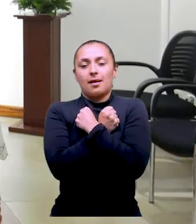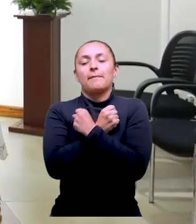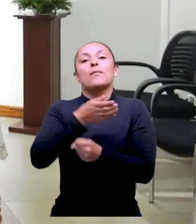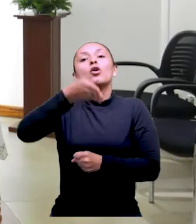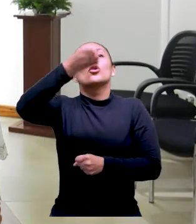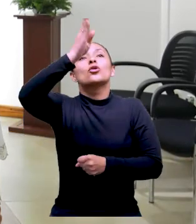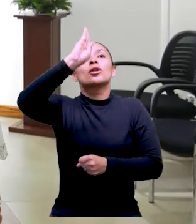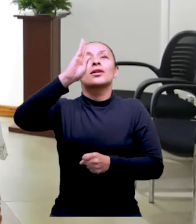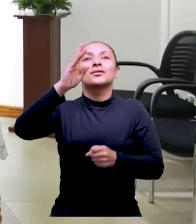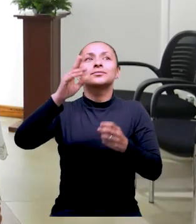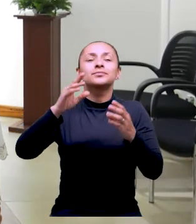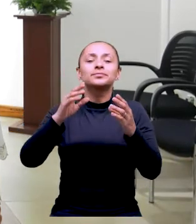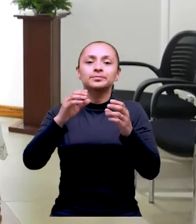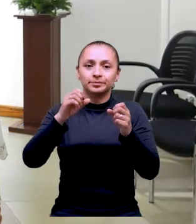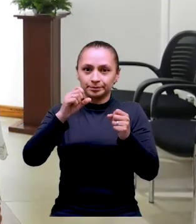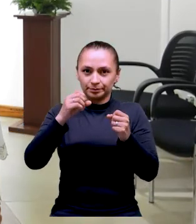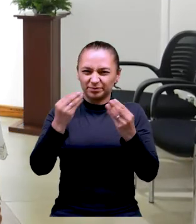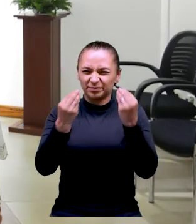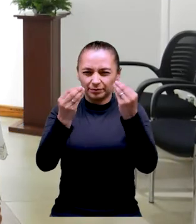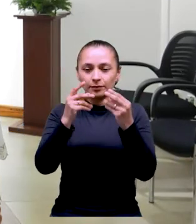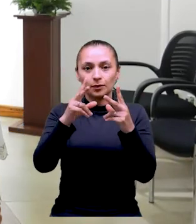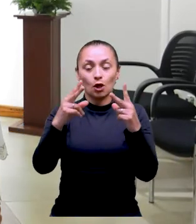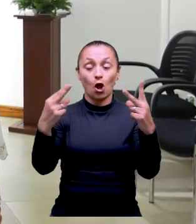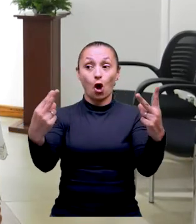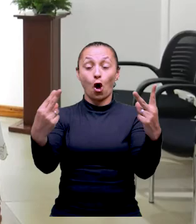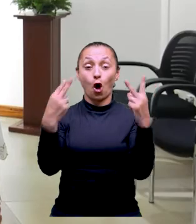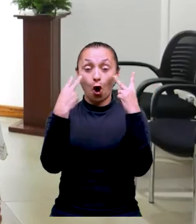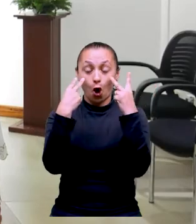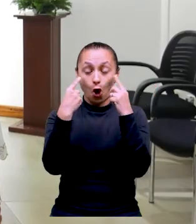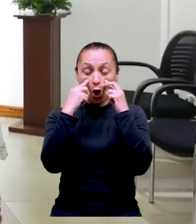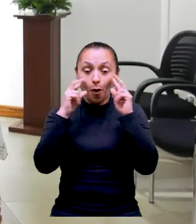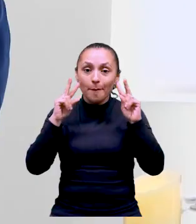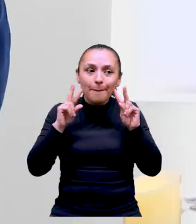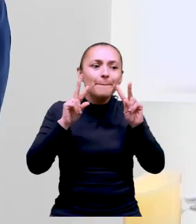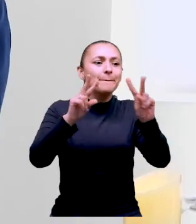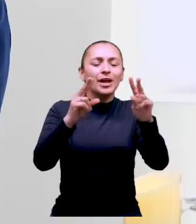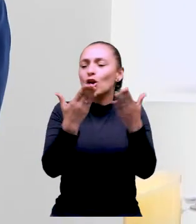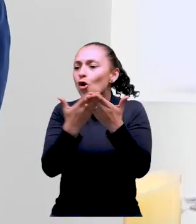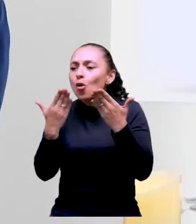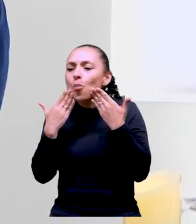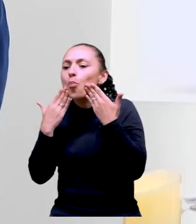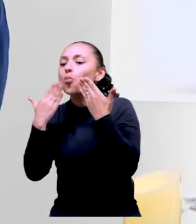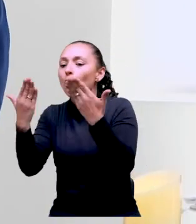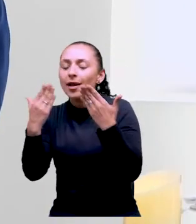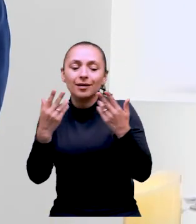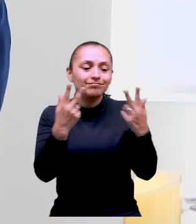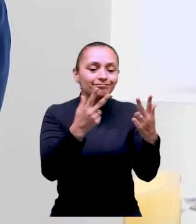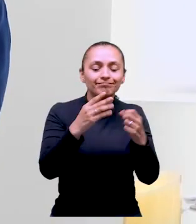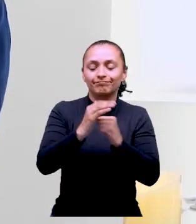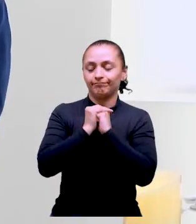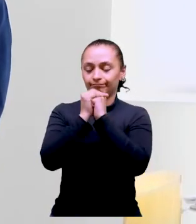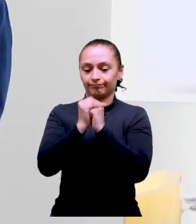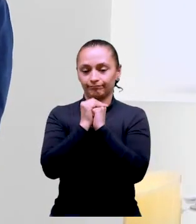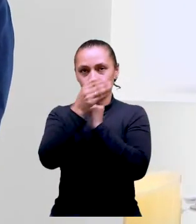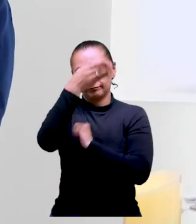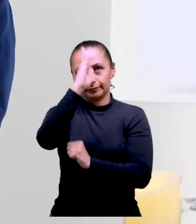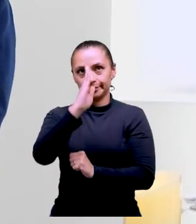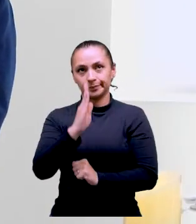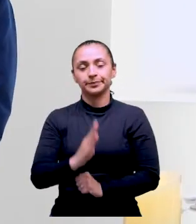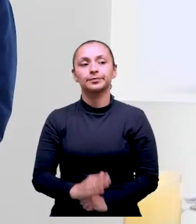de dios para que nos dé ojos para ver lo bueno que hay en los que nos rodean no vemos al